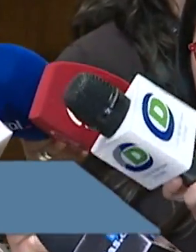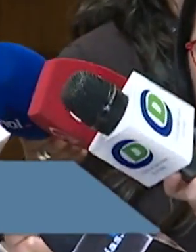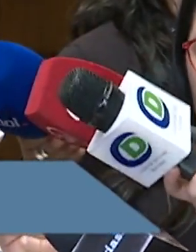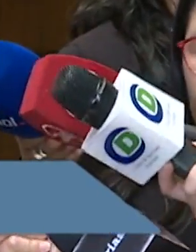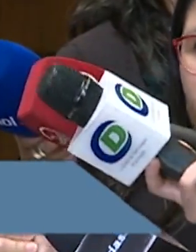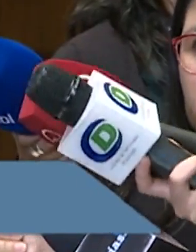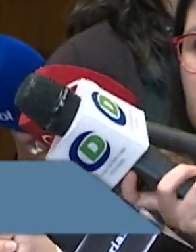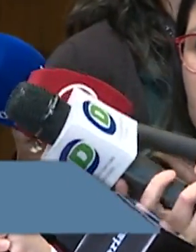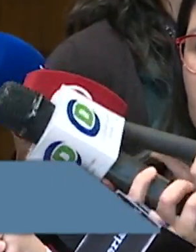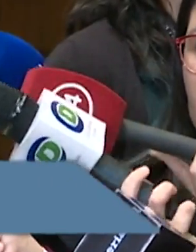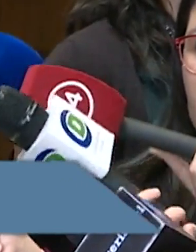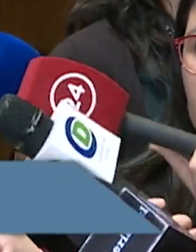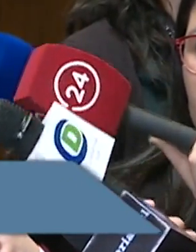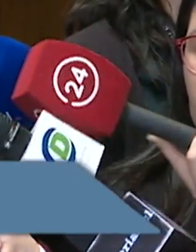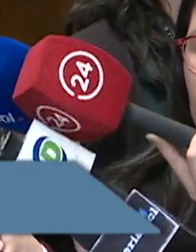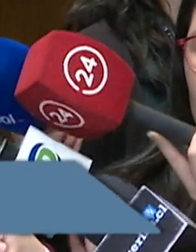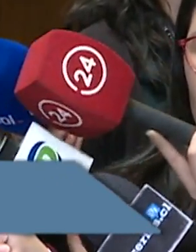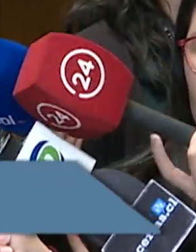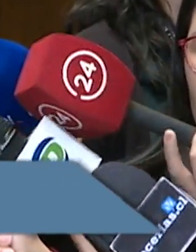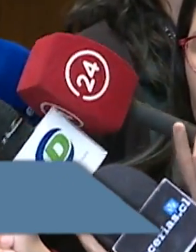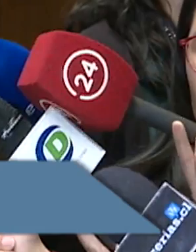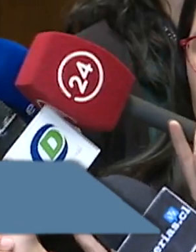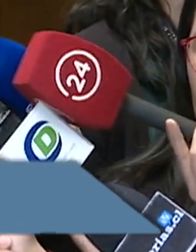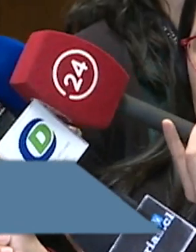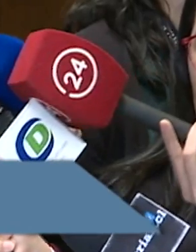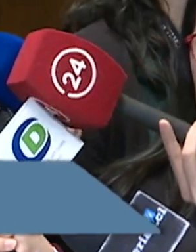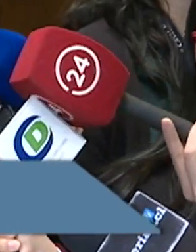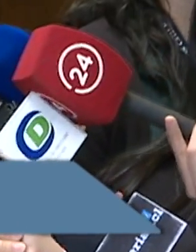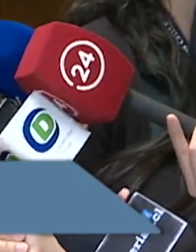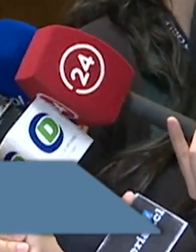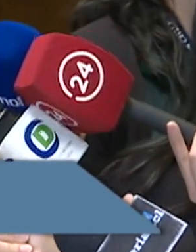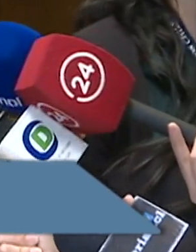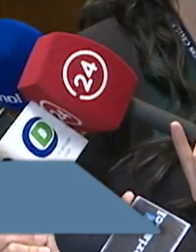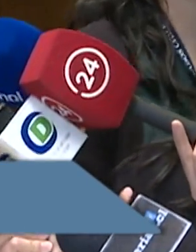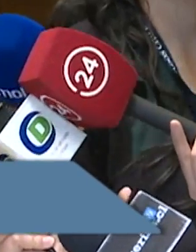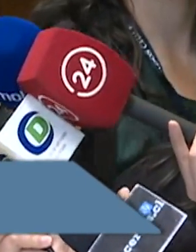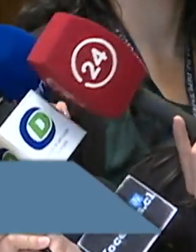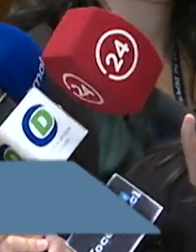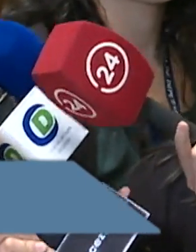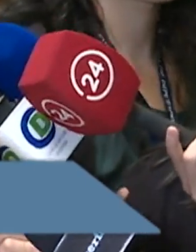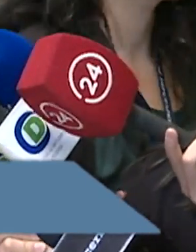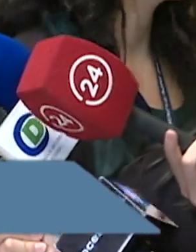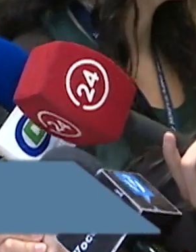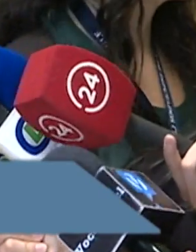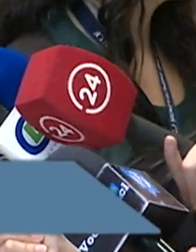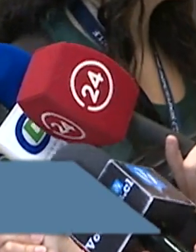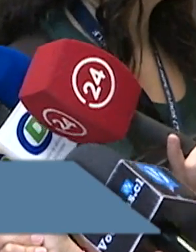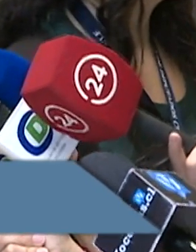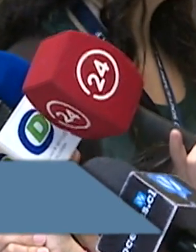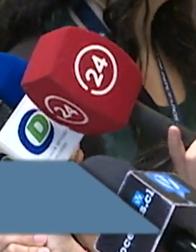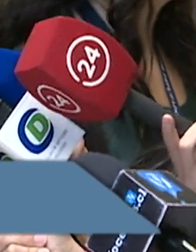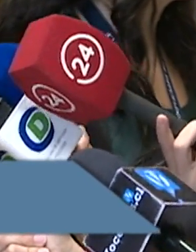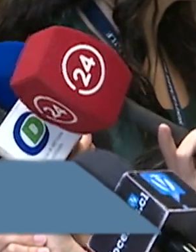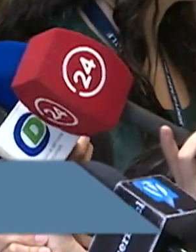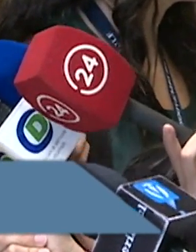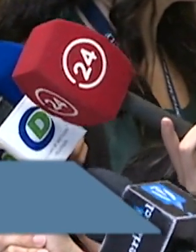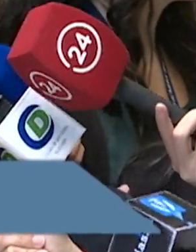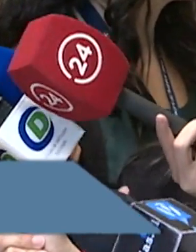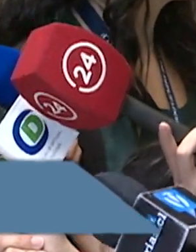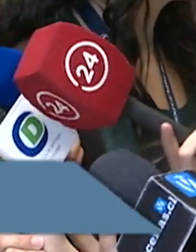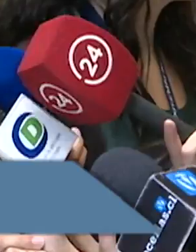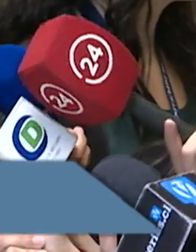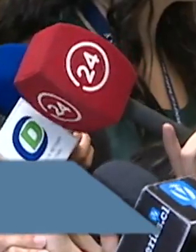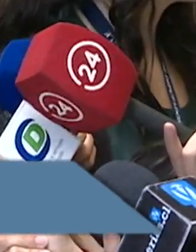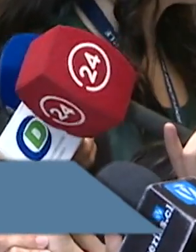en materia de hacer más justo de evitar los abusos que se cometen hoy día en el cobro en materia de estacionamiento en segundo lugar se